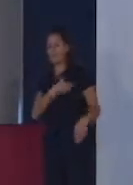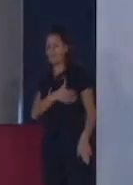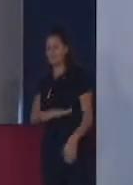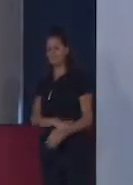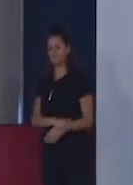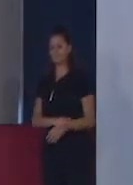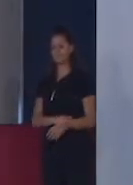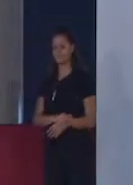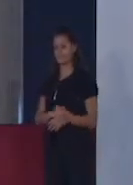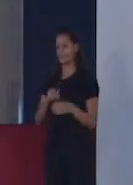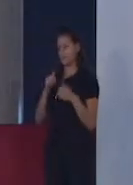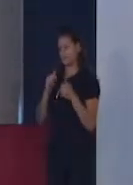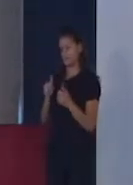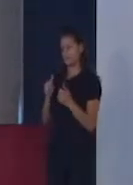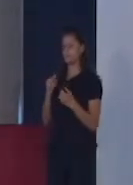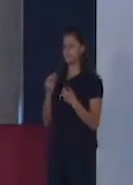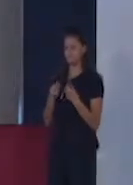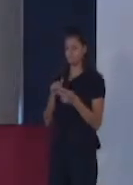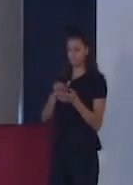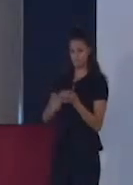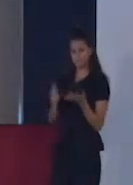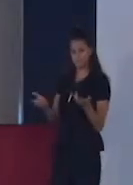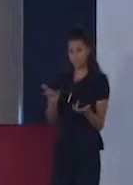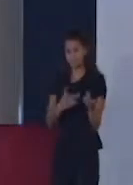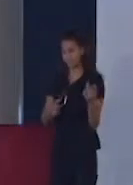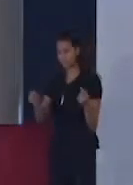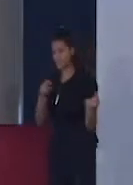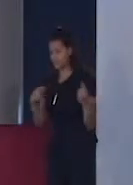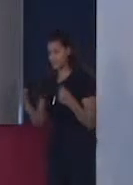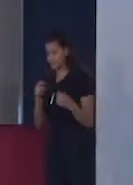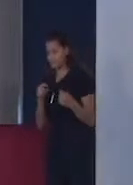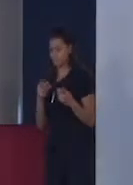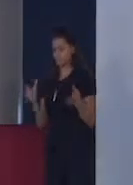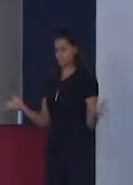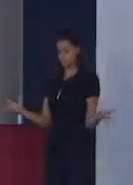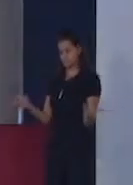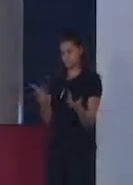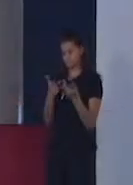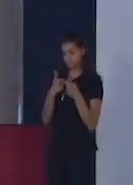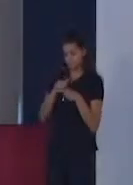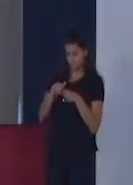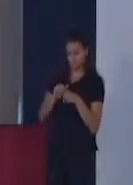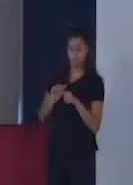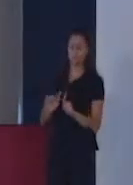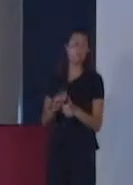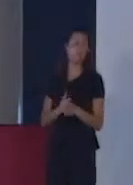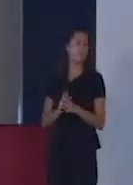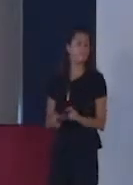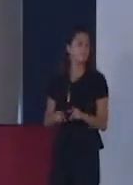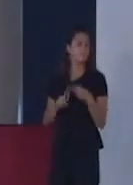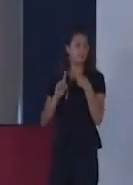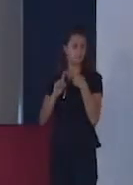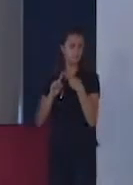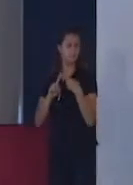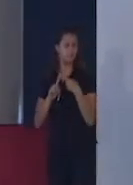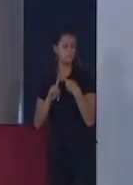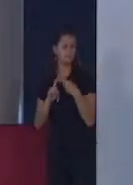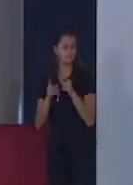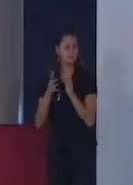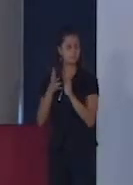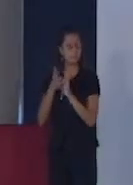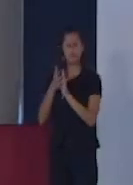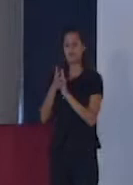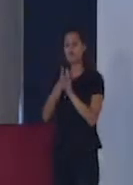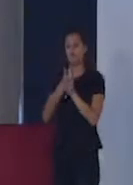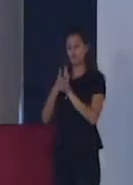Entonces vamos a retomar un poco el beneficio que quedó expuesto en esta mesa de discusión. En primera instancia, hablemos un poco de lo que la